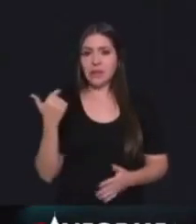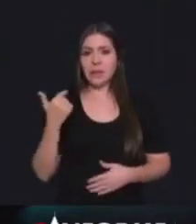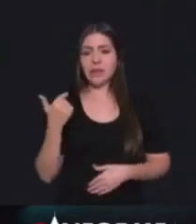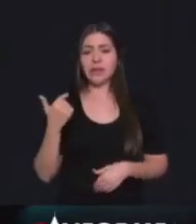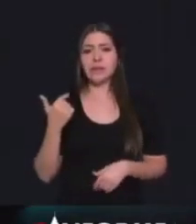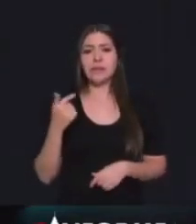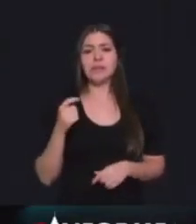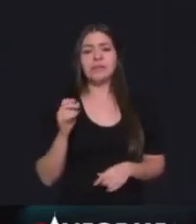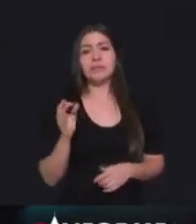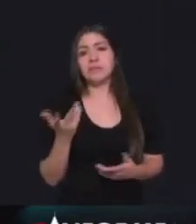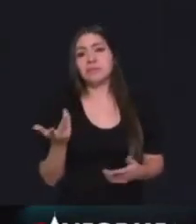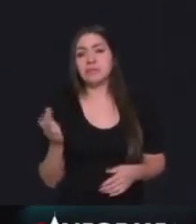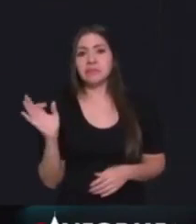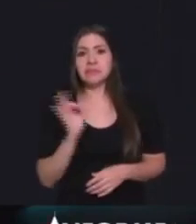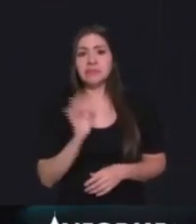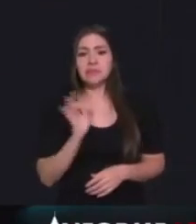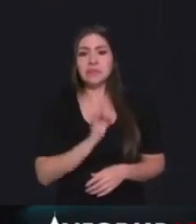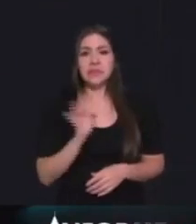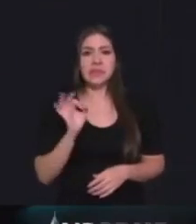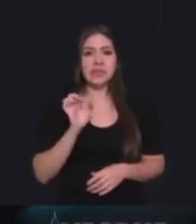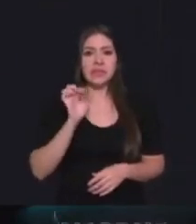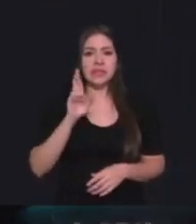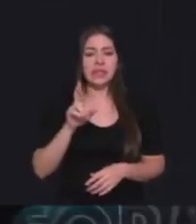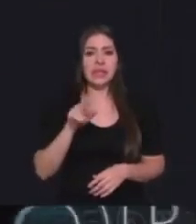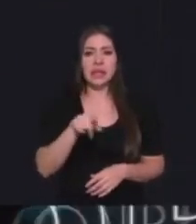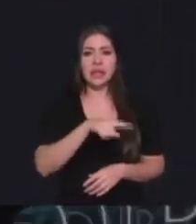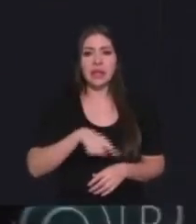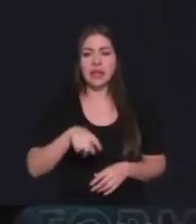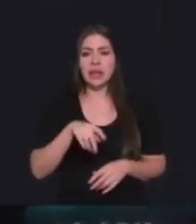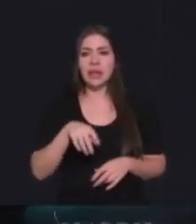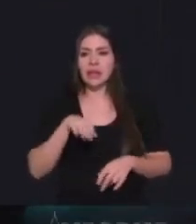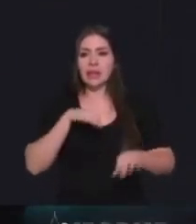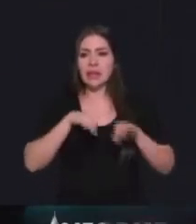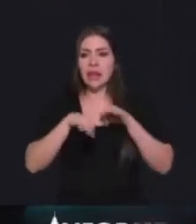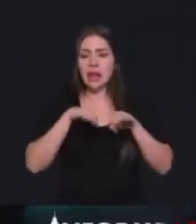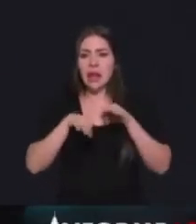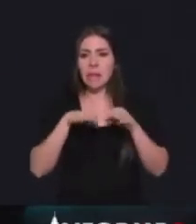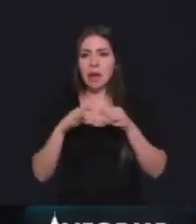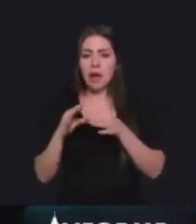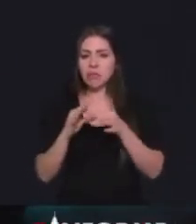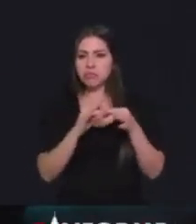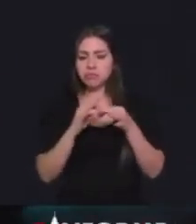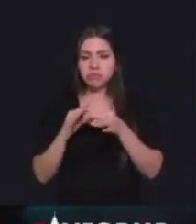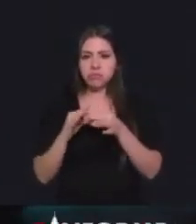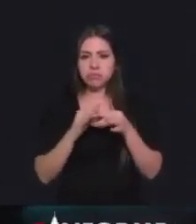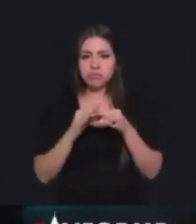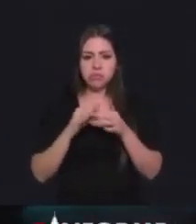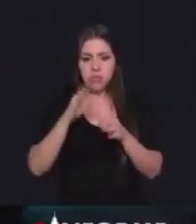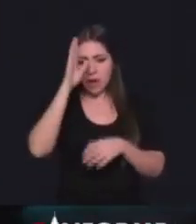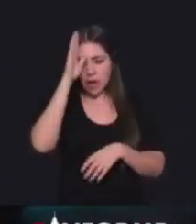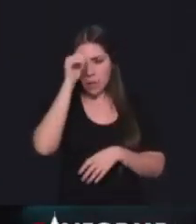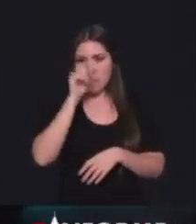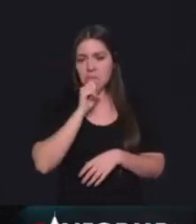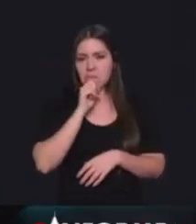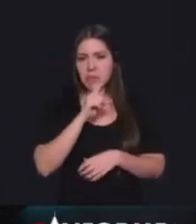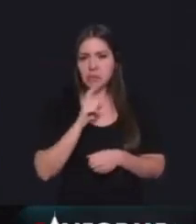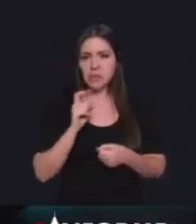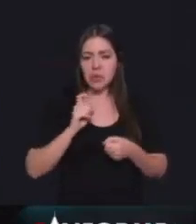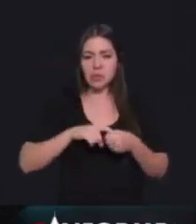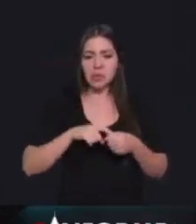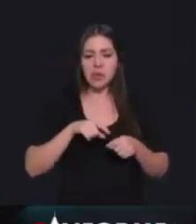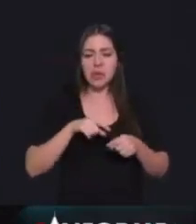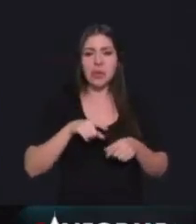la actuación coordinada de alguna forma entre las autoridades federales y estatales.